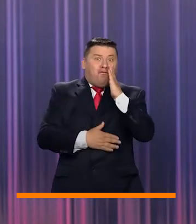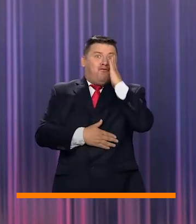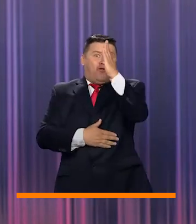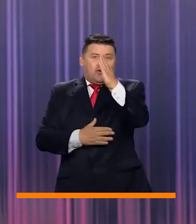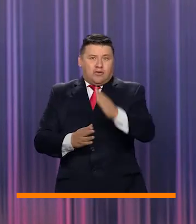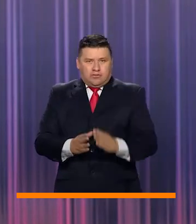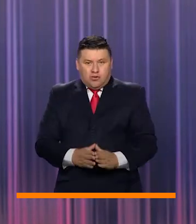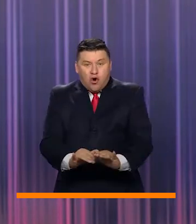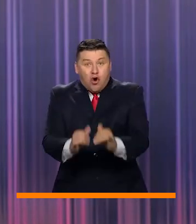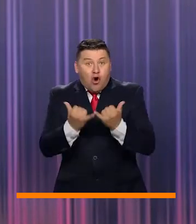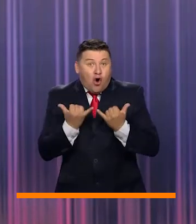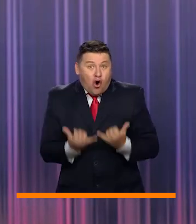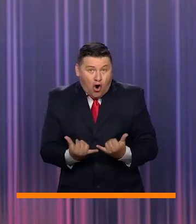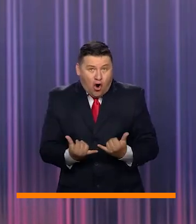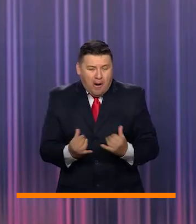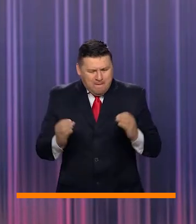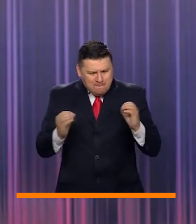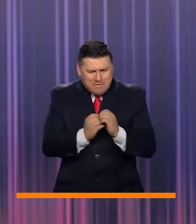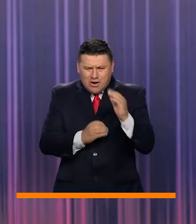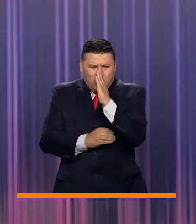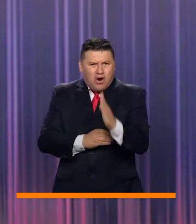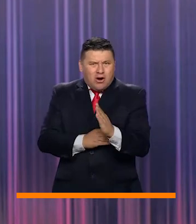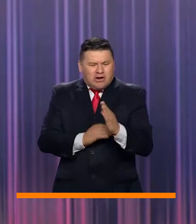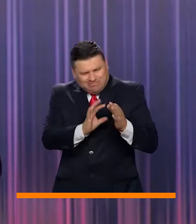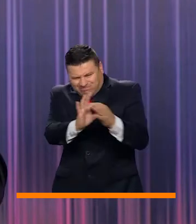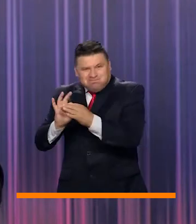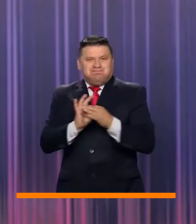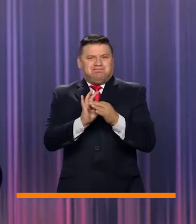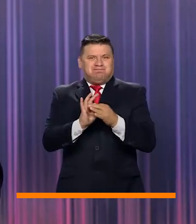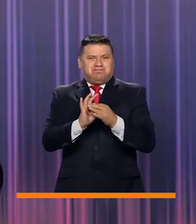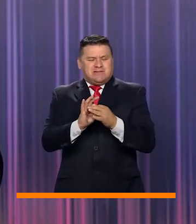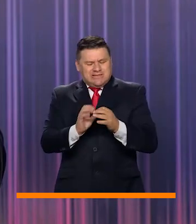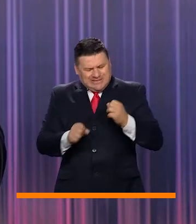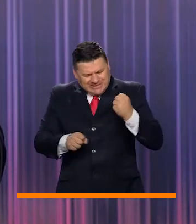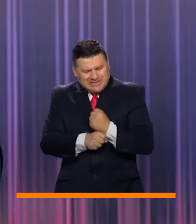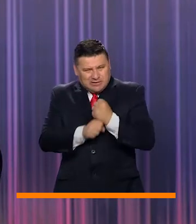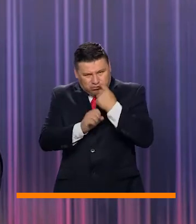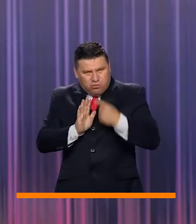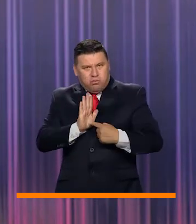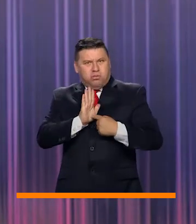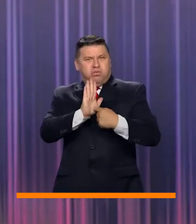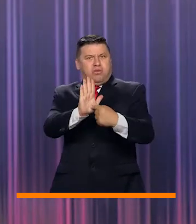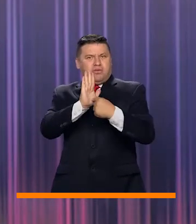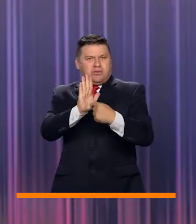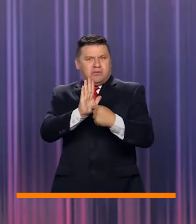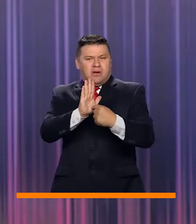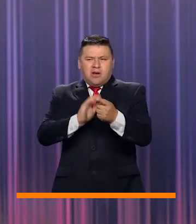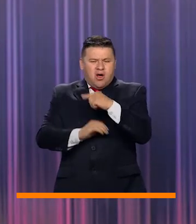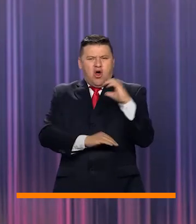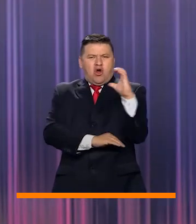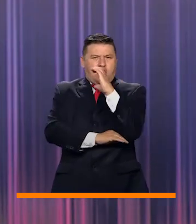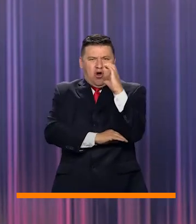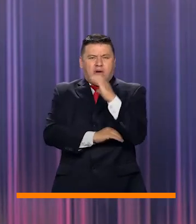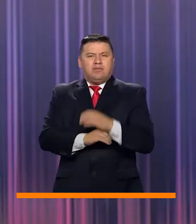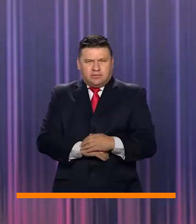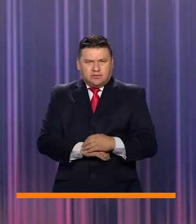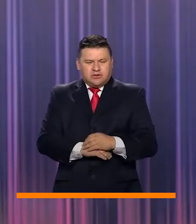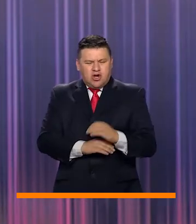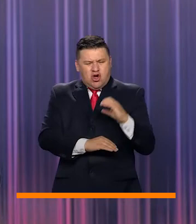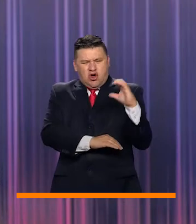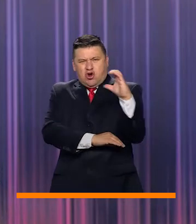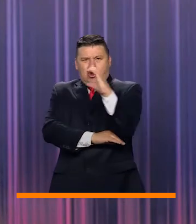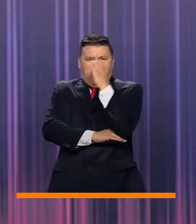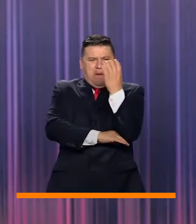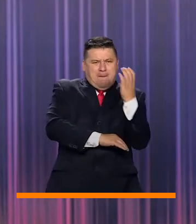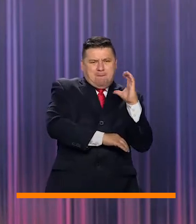futuro. Hoy, más que nunca, unidos, seguiremos demostrando lo que somos como país. Un